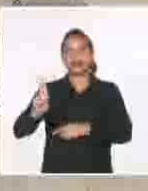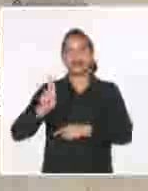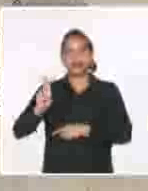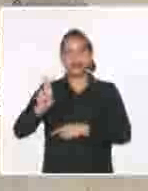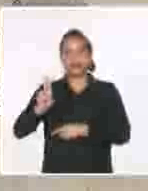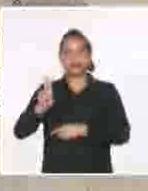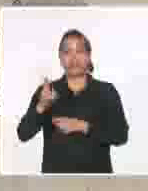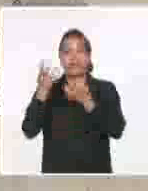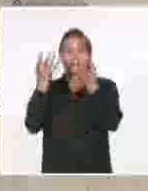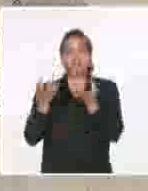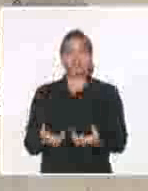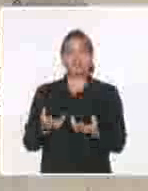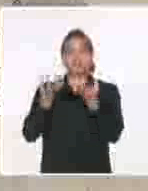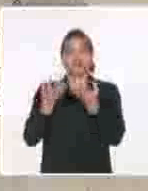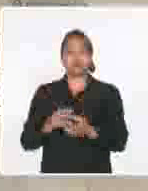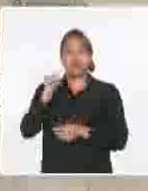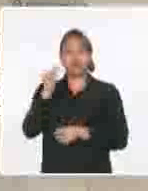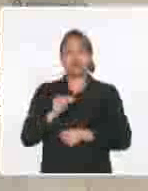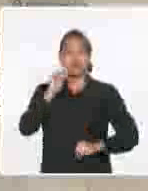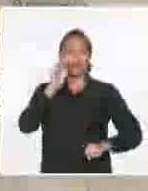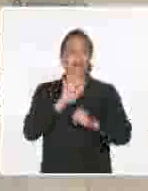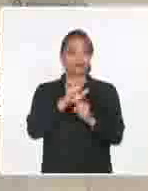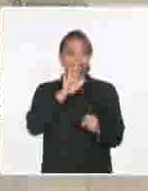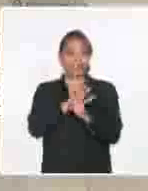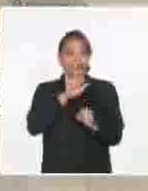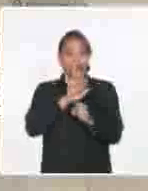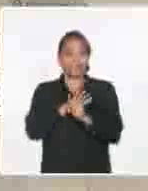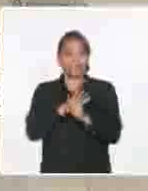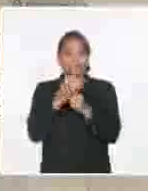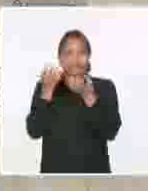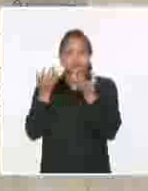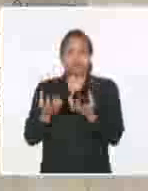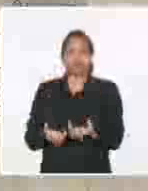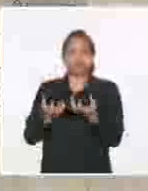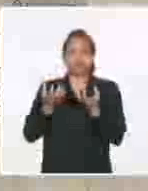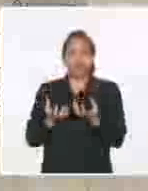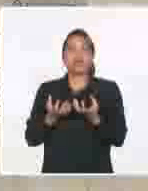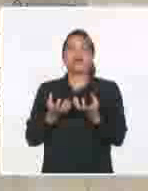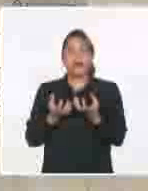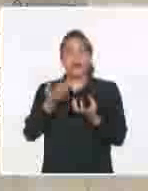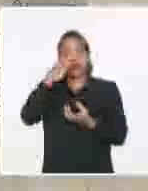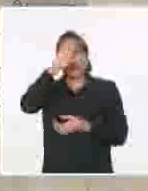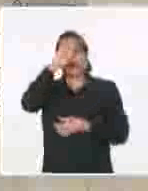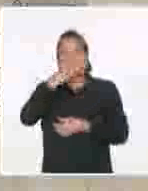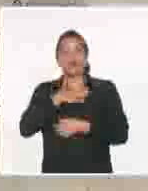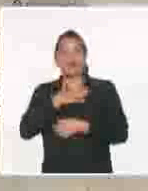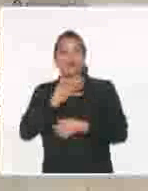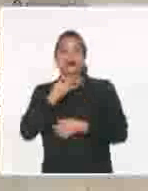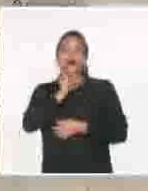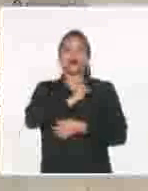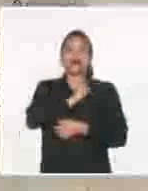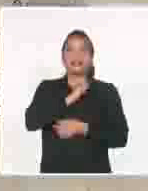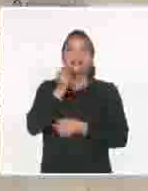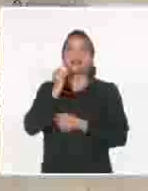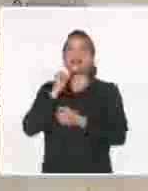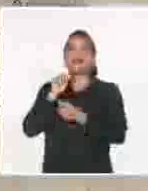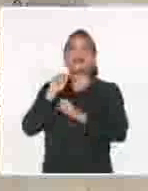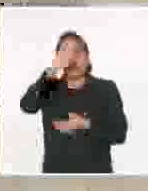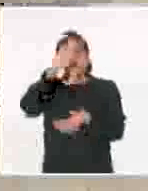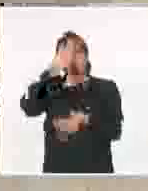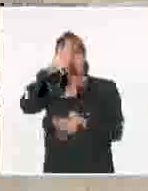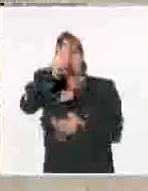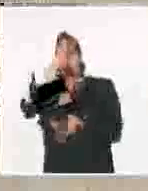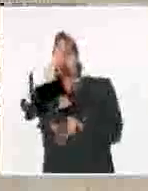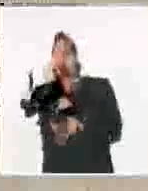estaban sobrepasadas en sus capacidades, cuando Cuba trató de importar ventiladores